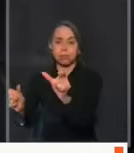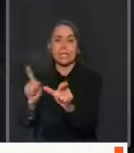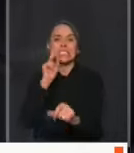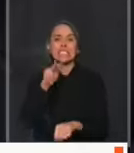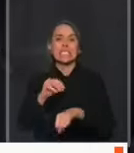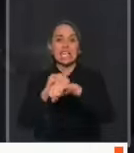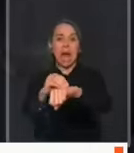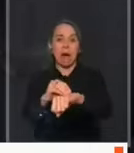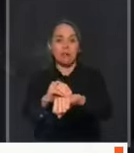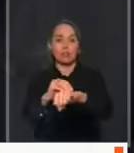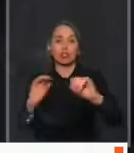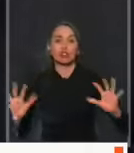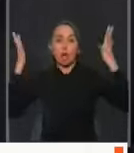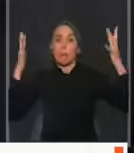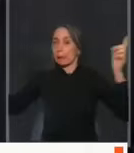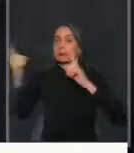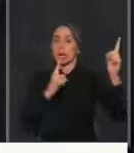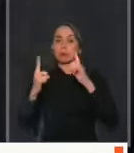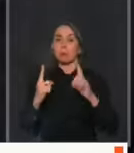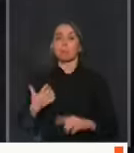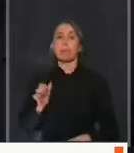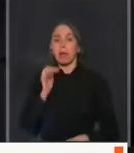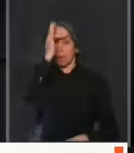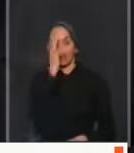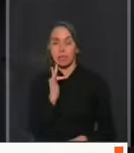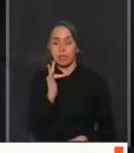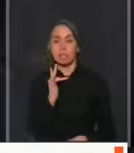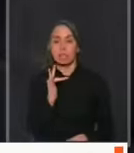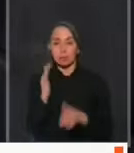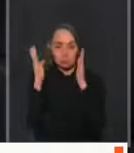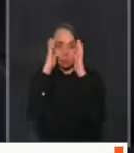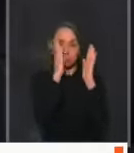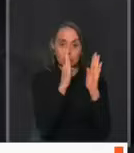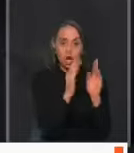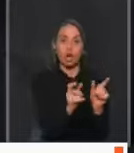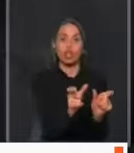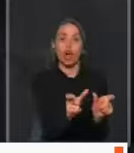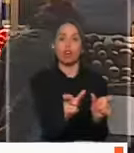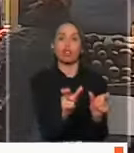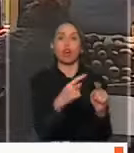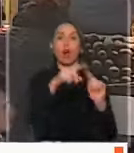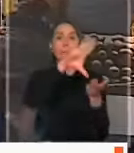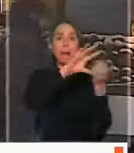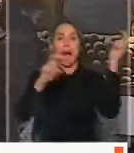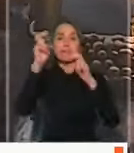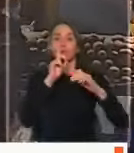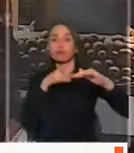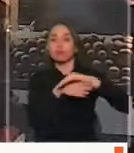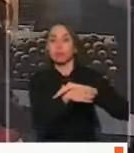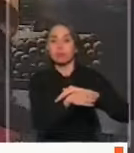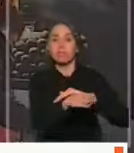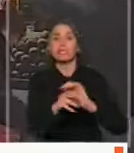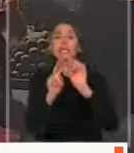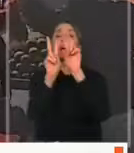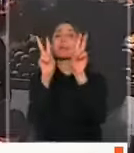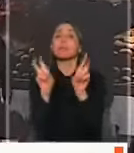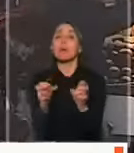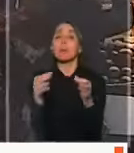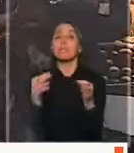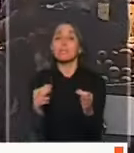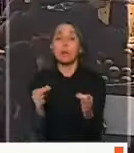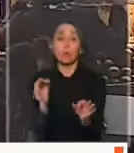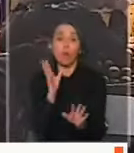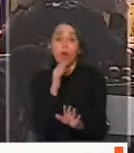aviso de parte de la PDI, con foco en el control migratorio. En temas de seguridad no